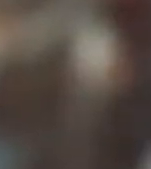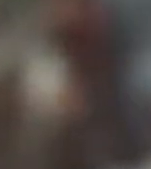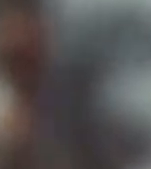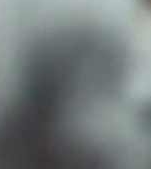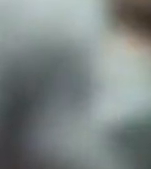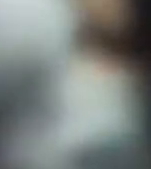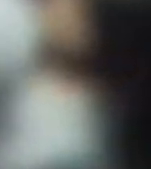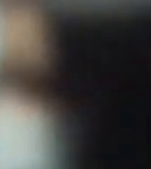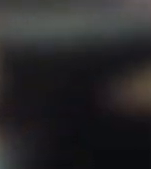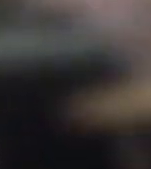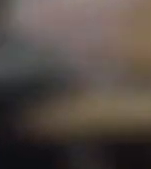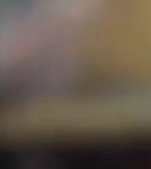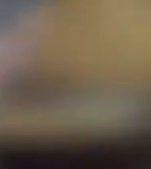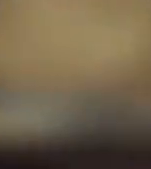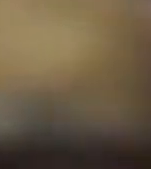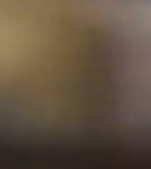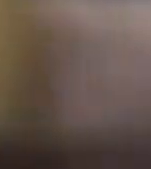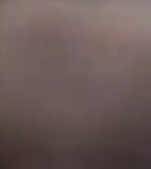lentamente.